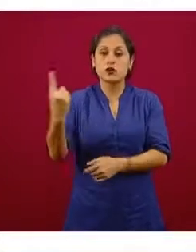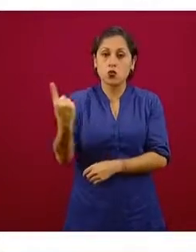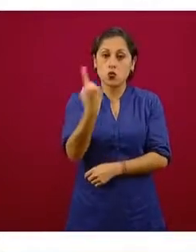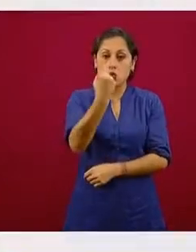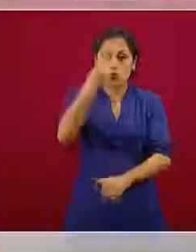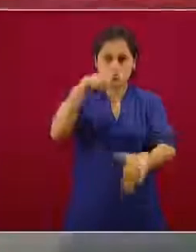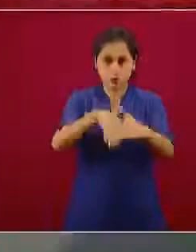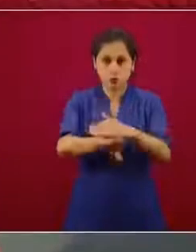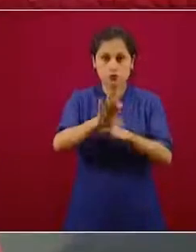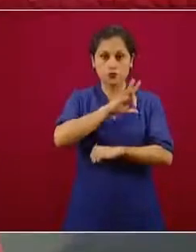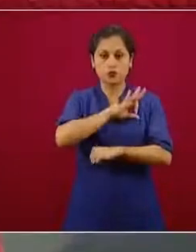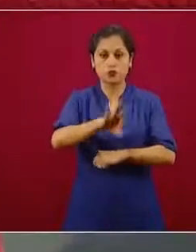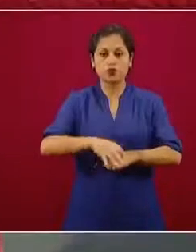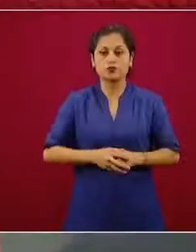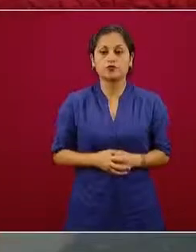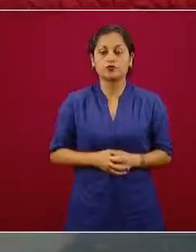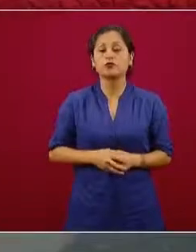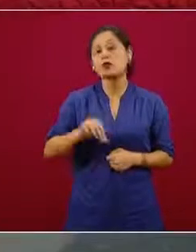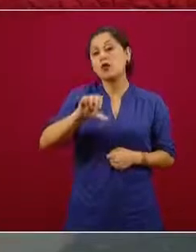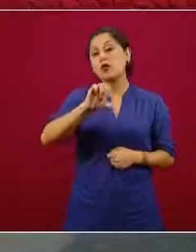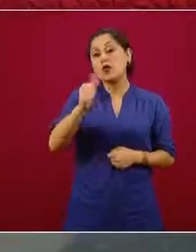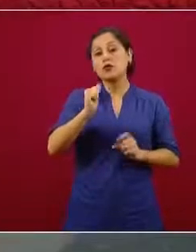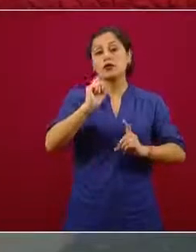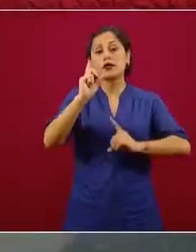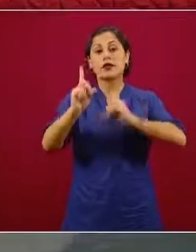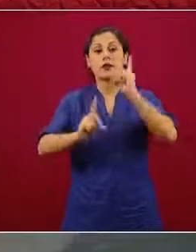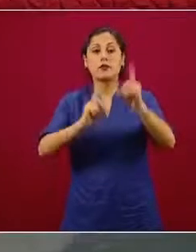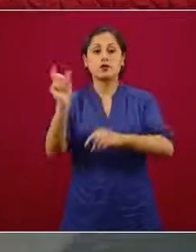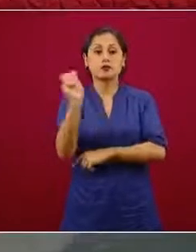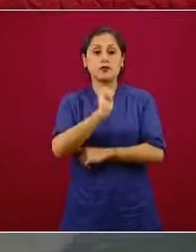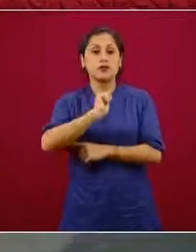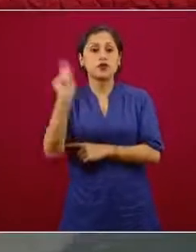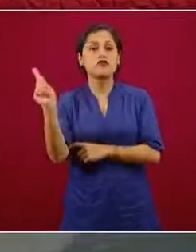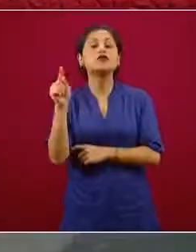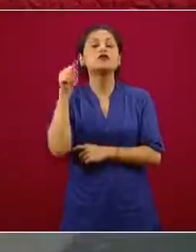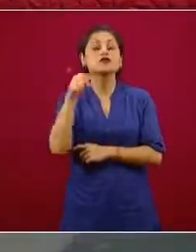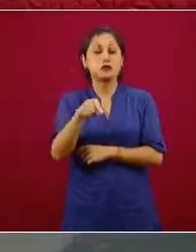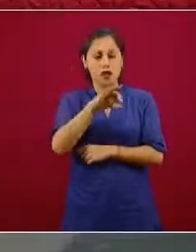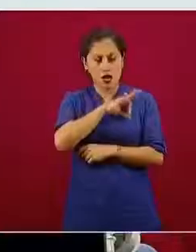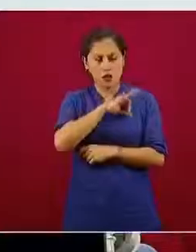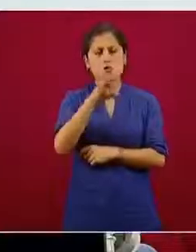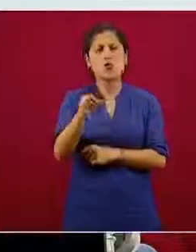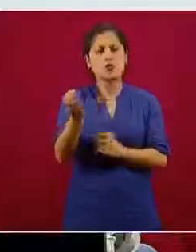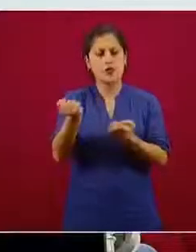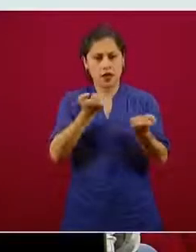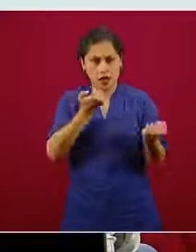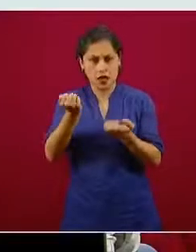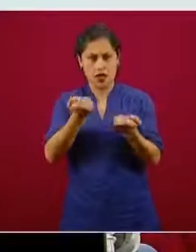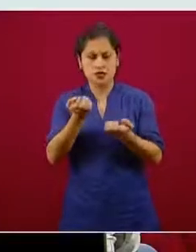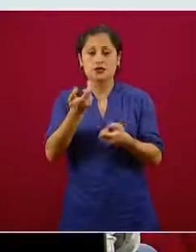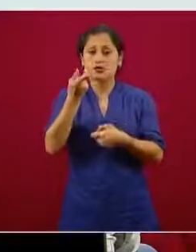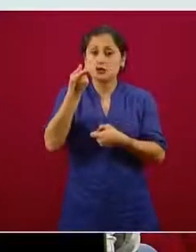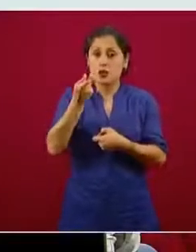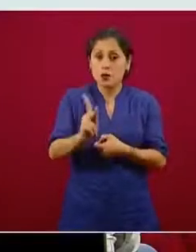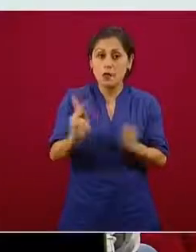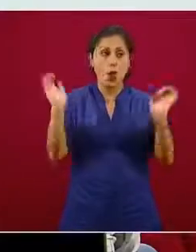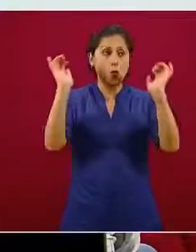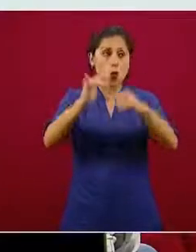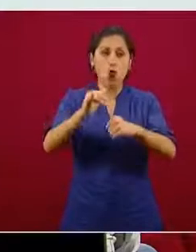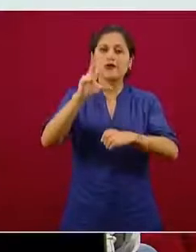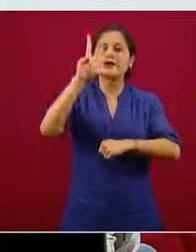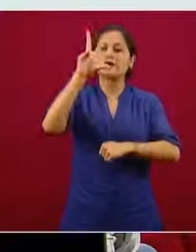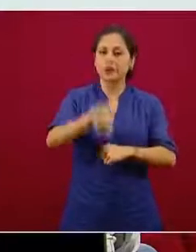familiar. Y los juegos profesionales pueden llevar a cabo actividades a puerta cerrada, con estadios